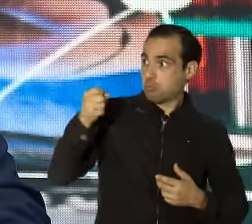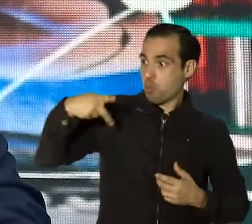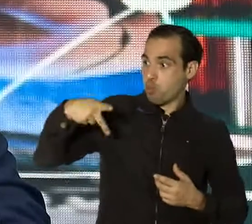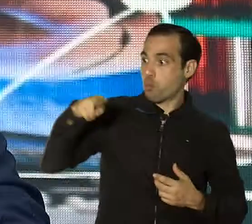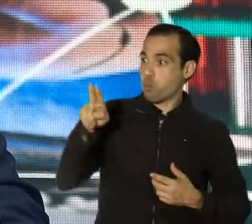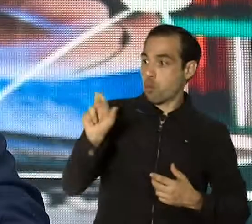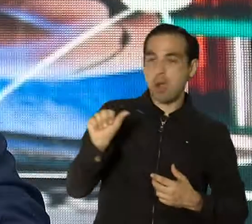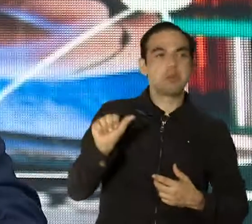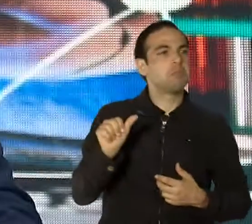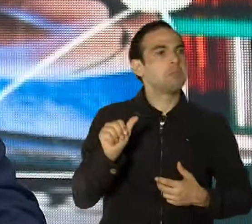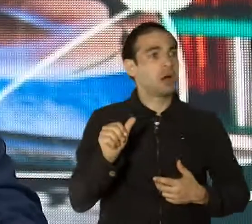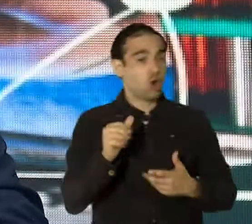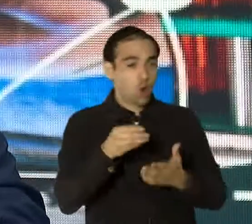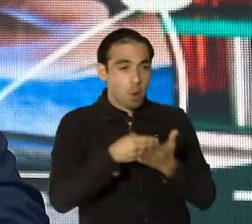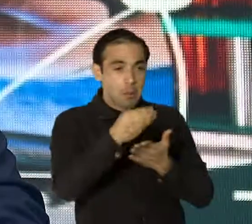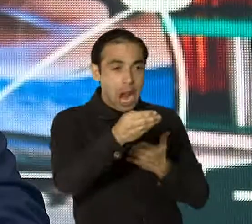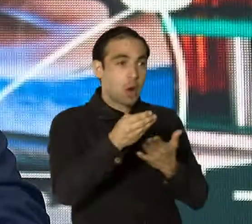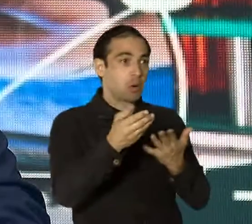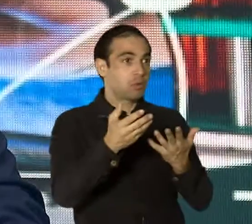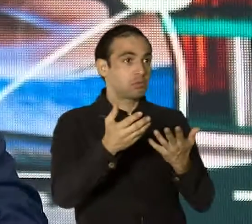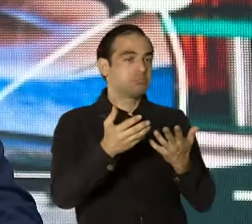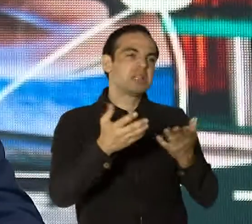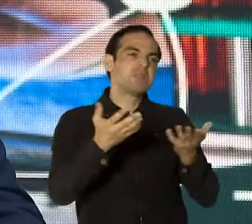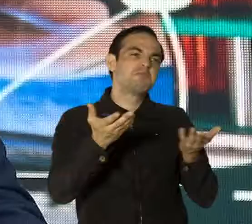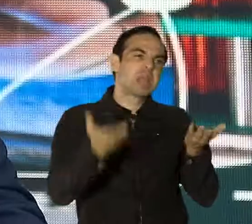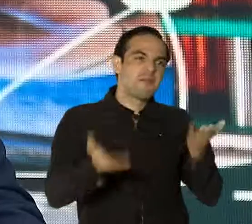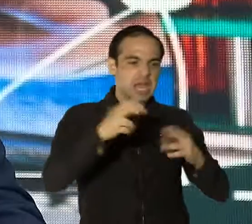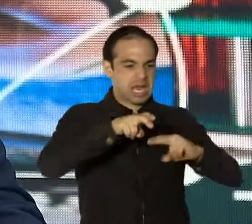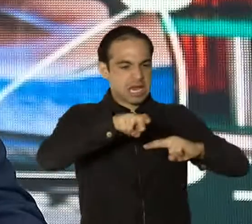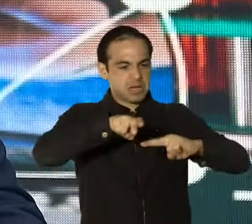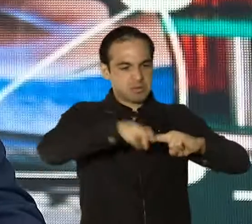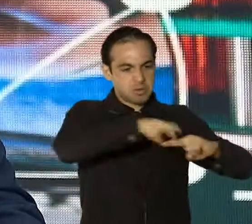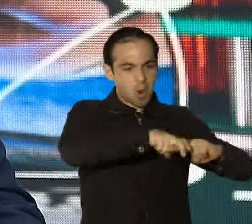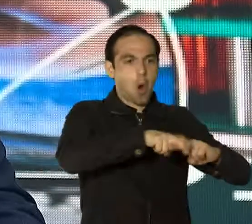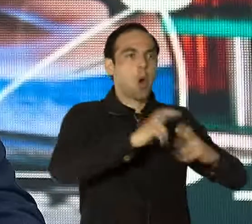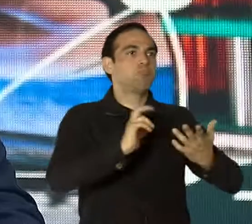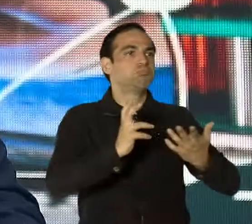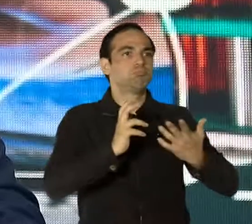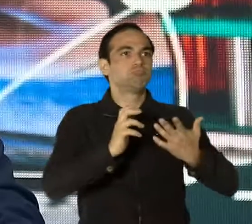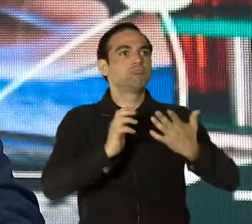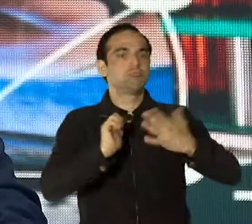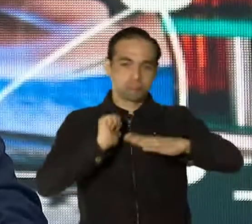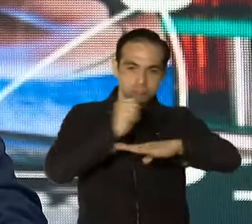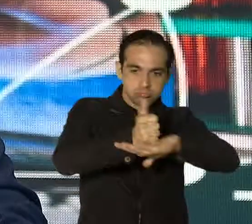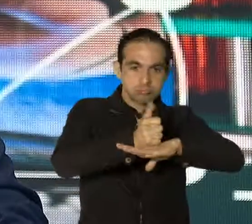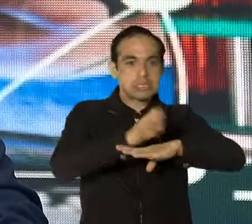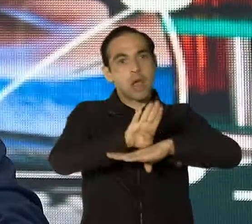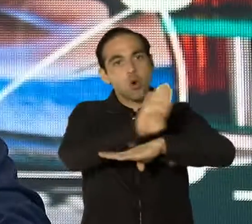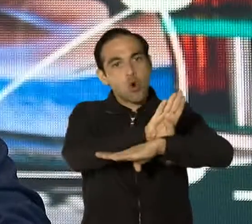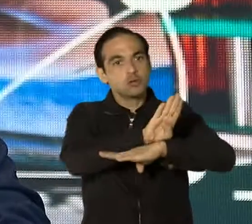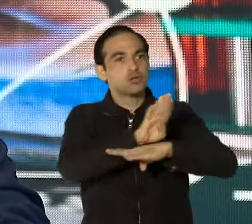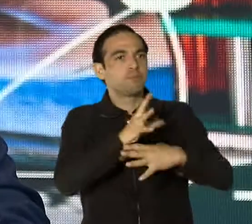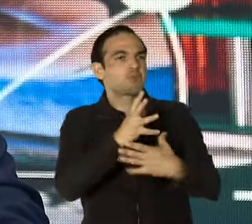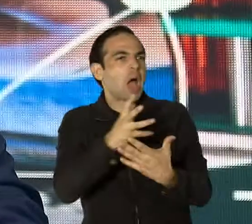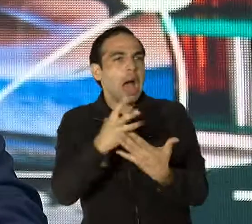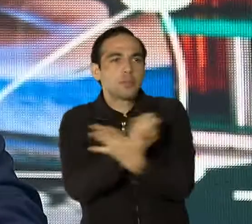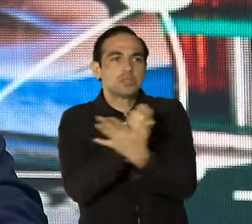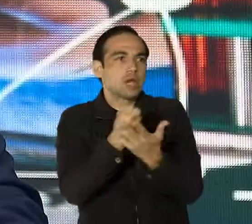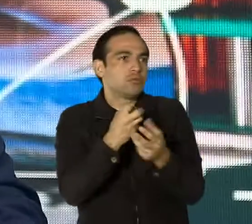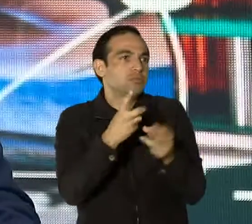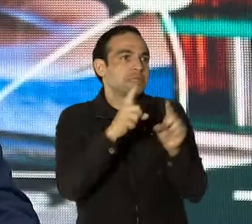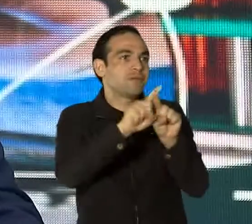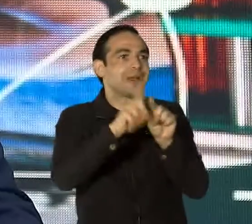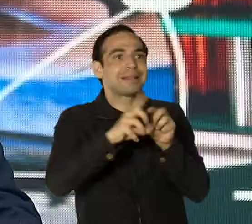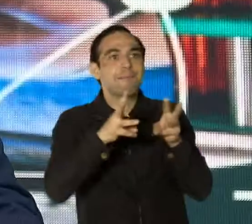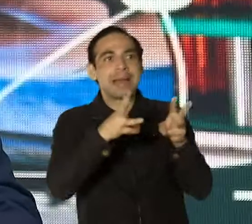bienes, muebles, o montaron su negocio con ese dinero, lo aprovecharon de una forma correcta,